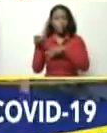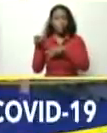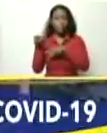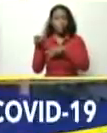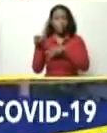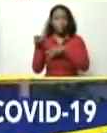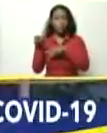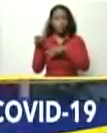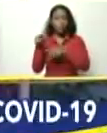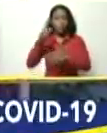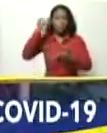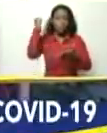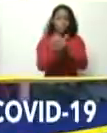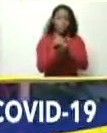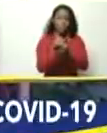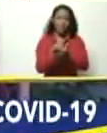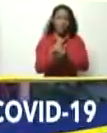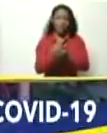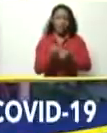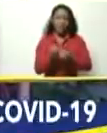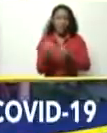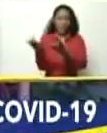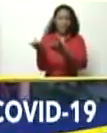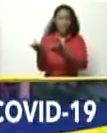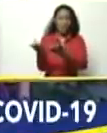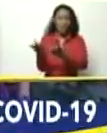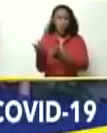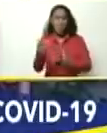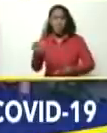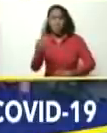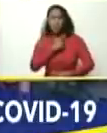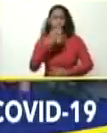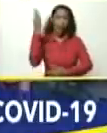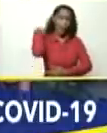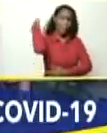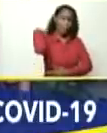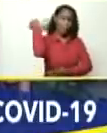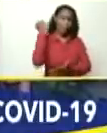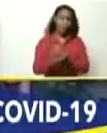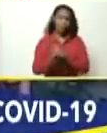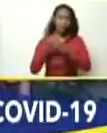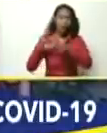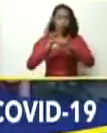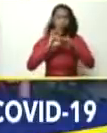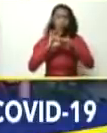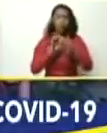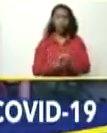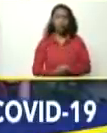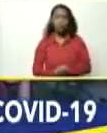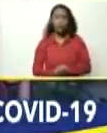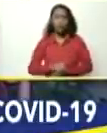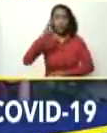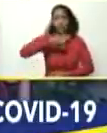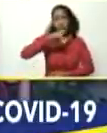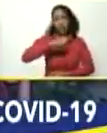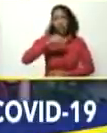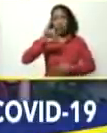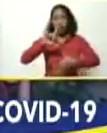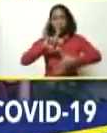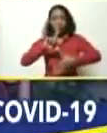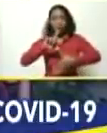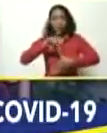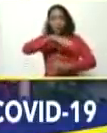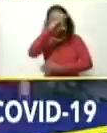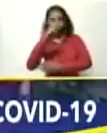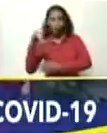el puñal venenoso clavado en la espalda de la unión necesaria de América Latina y del